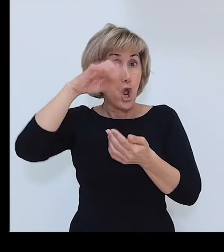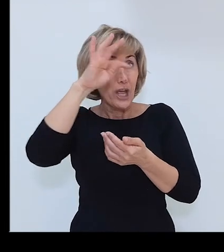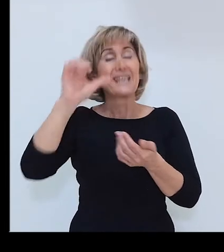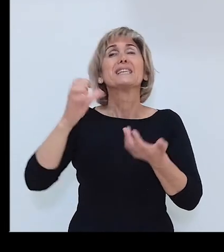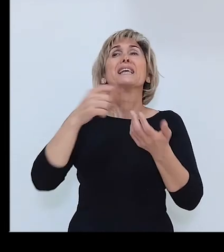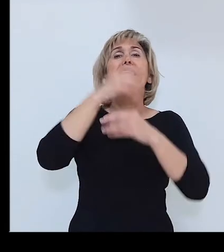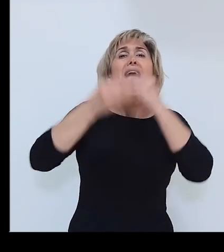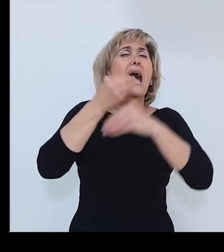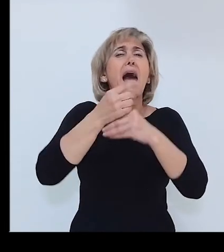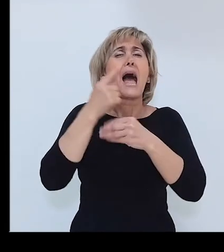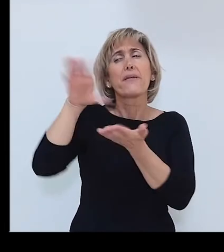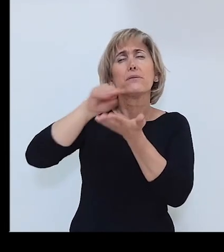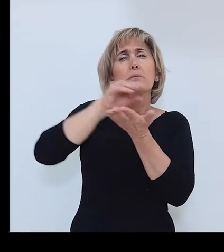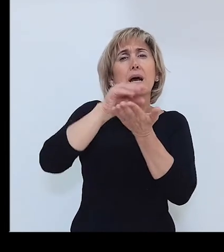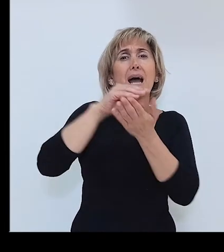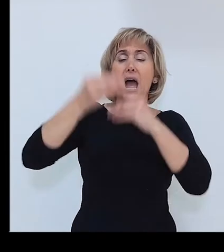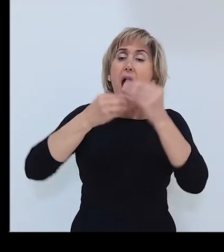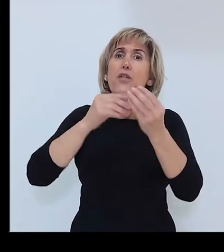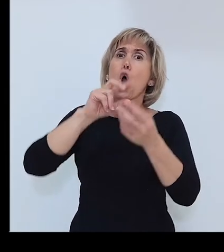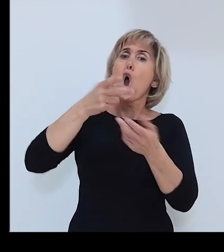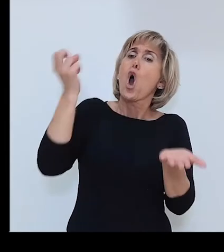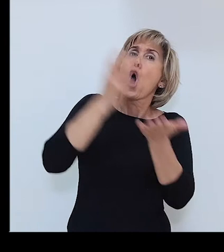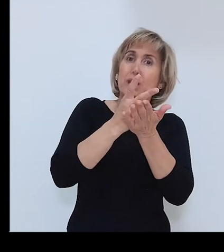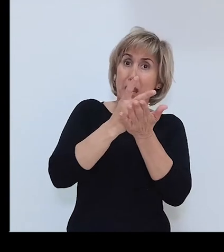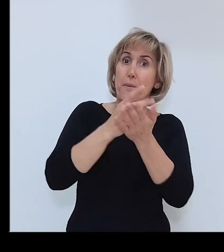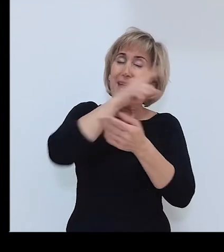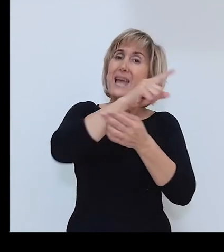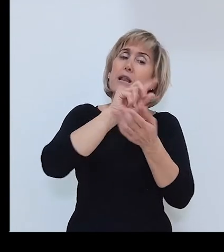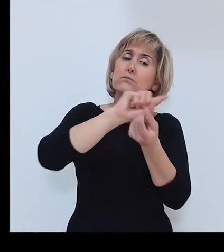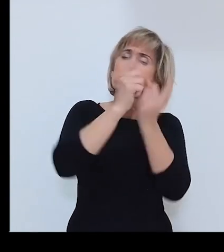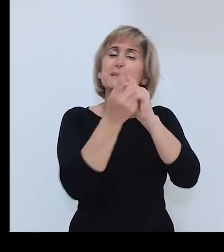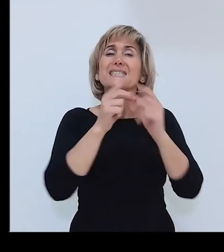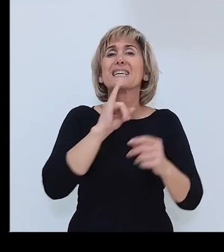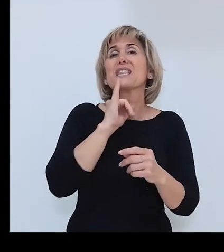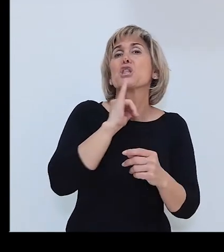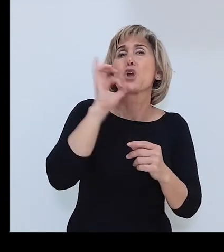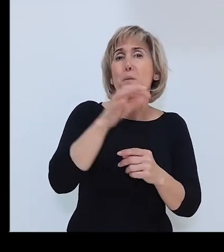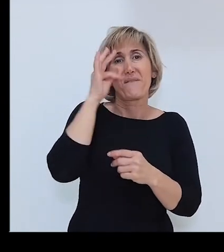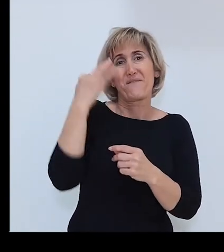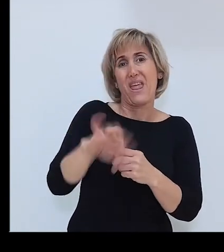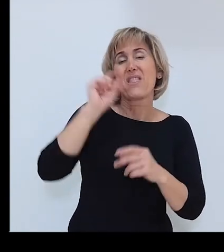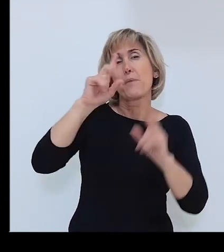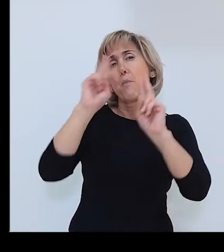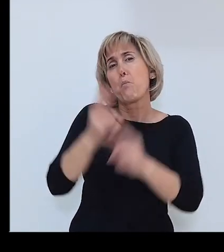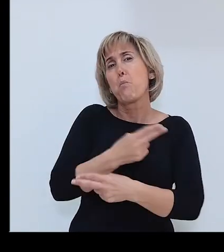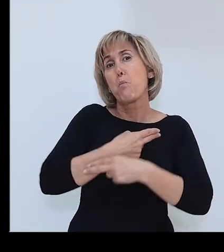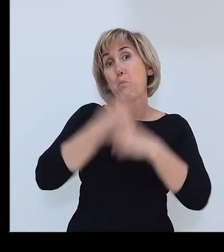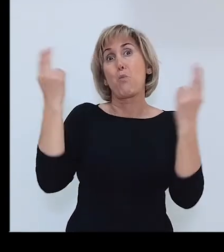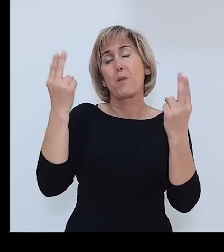a Comte, de tal manera que se lo hace retraducir al francés y a partir de ahí lo publica con la